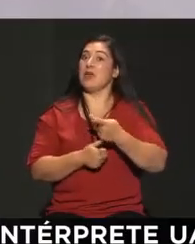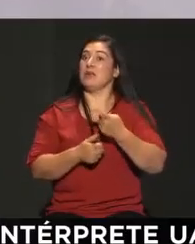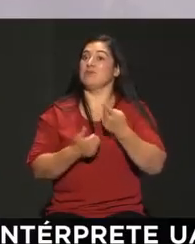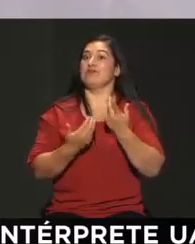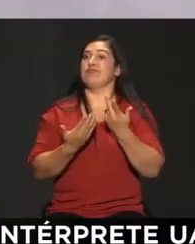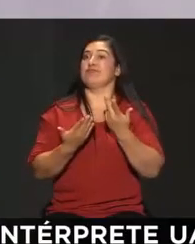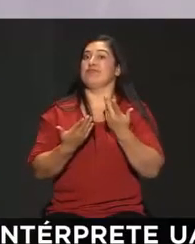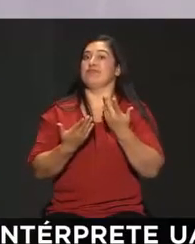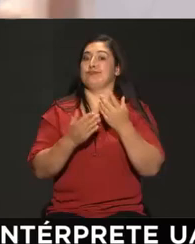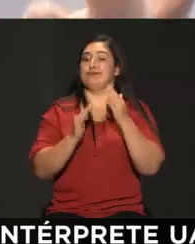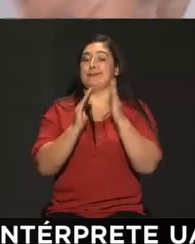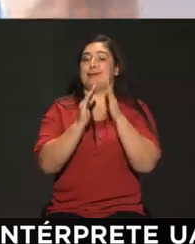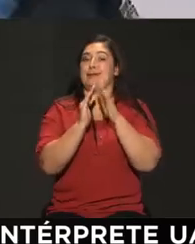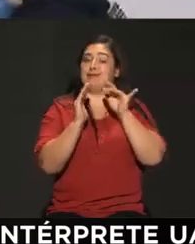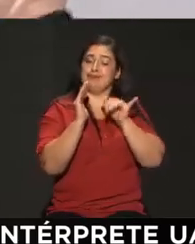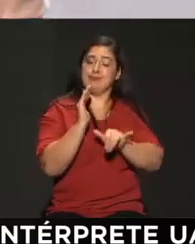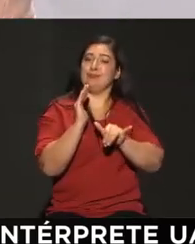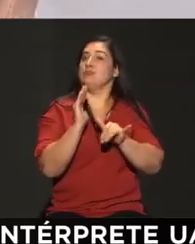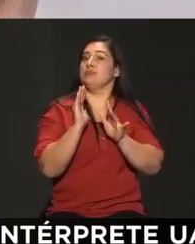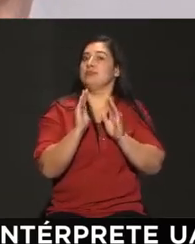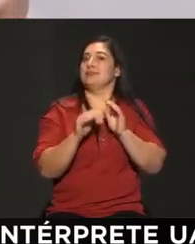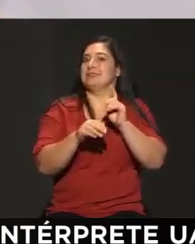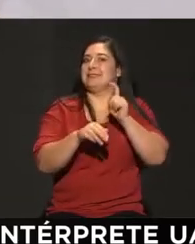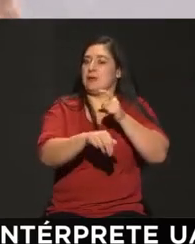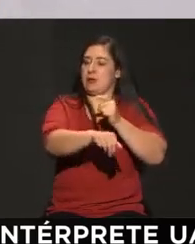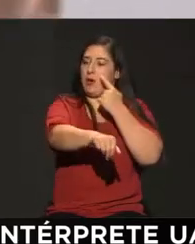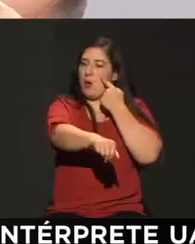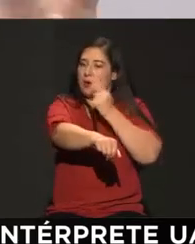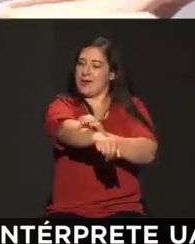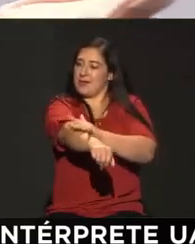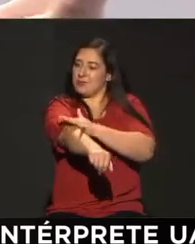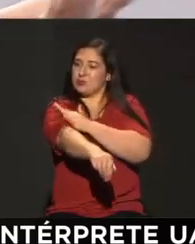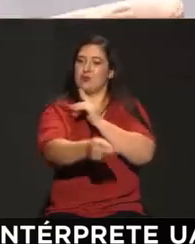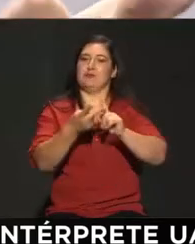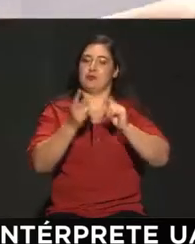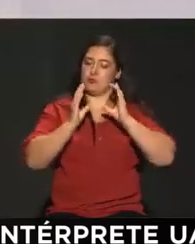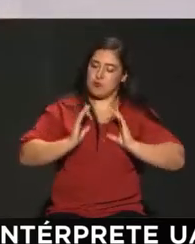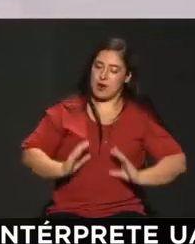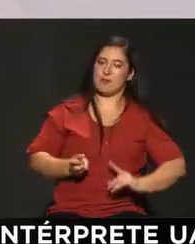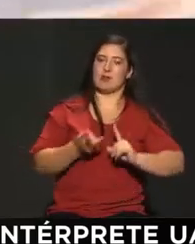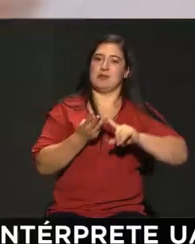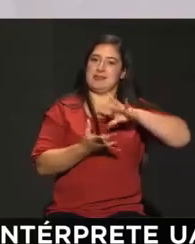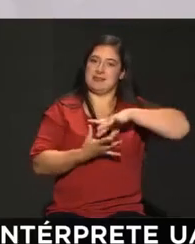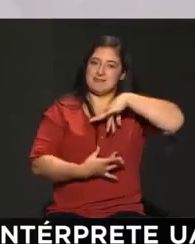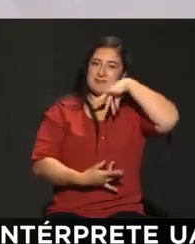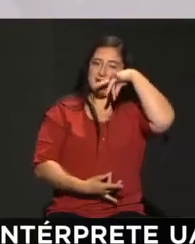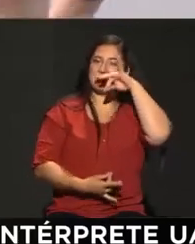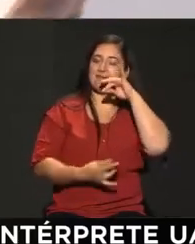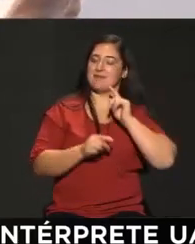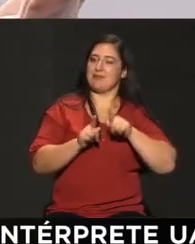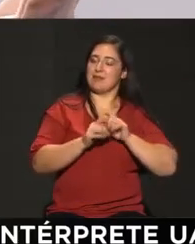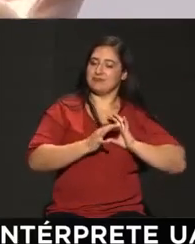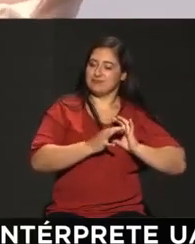en esta situación de cuarentena, con lo emocional, lo físico y por supuesto lo espiritual. Esa